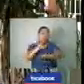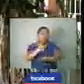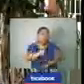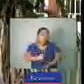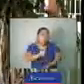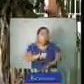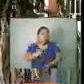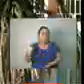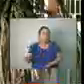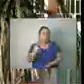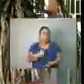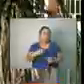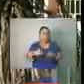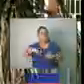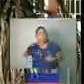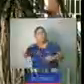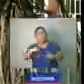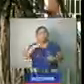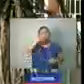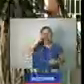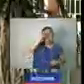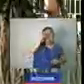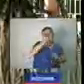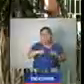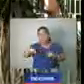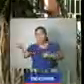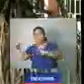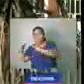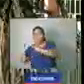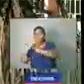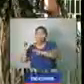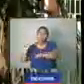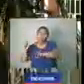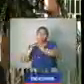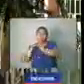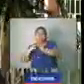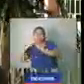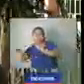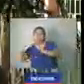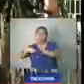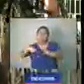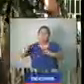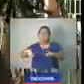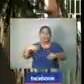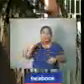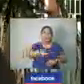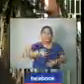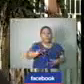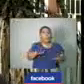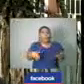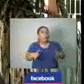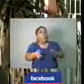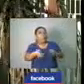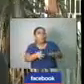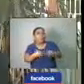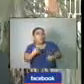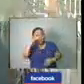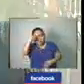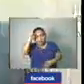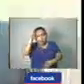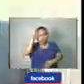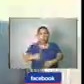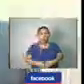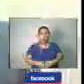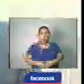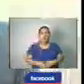Las personas que se trasladan de su trabajo a su vivienda o viceversa y que tienen que salir a buscar otra forma de subsistir a esas horas.